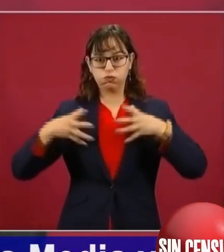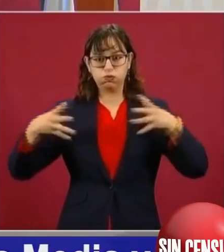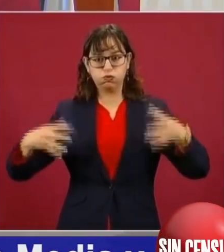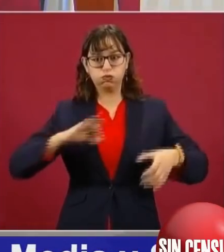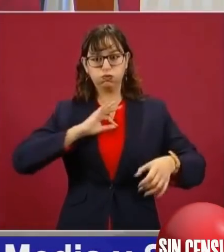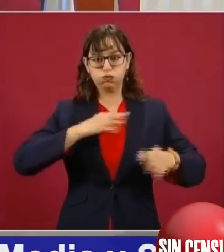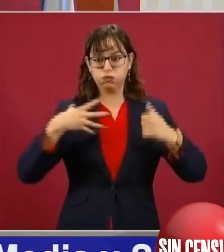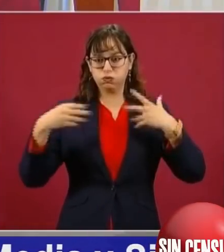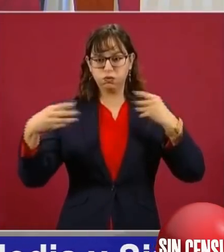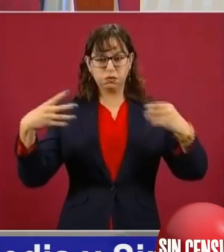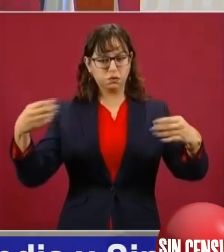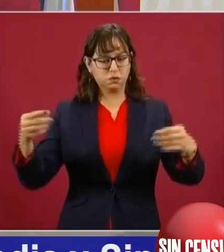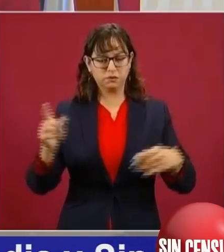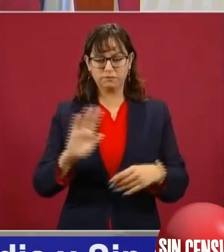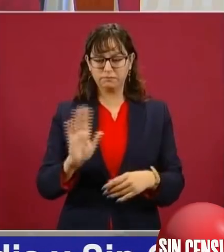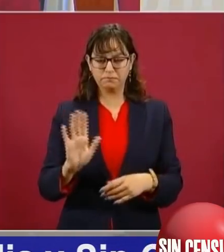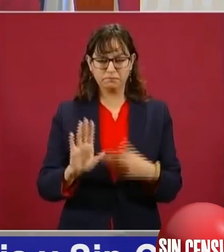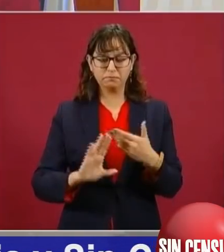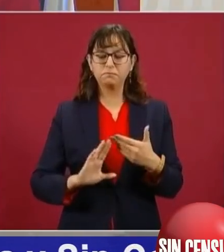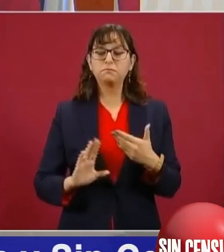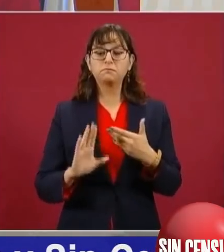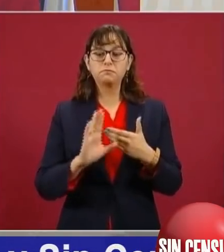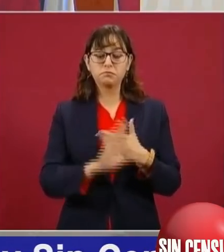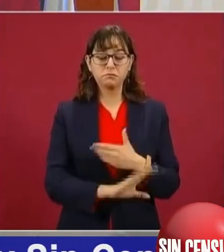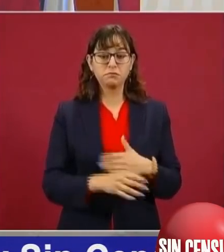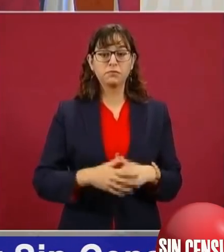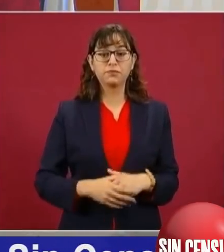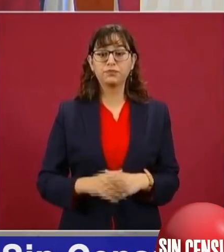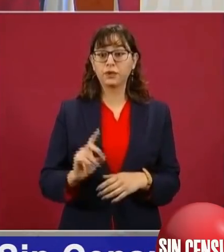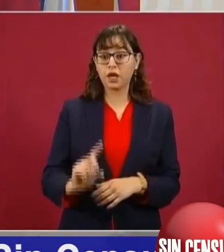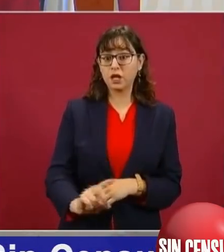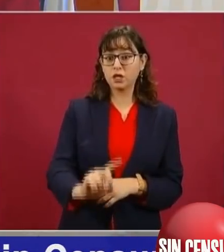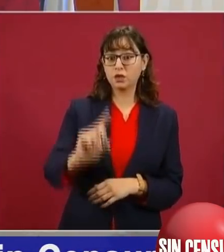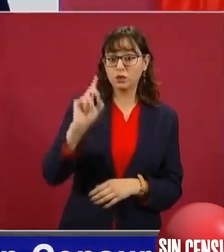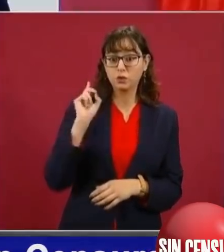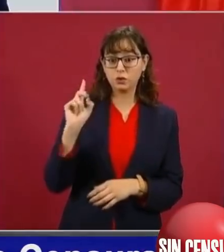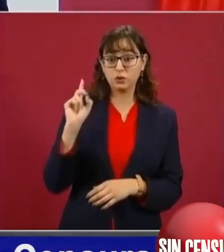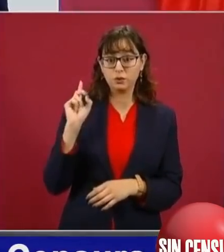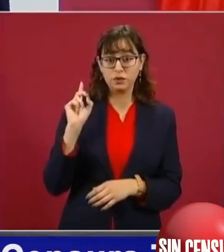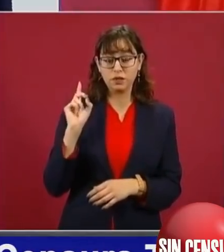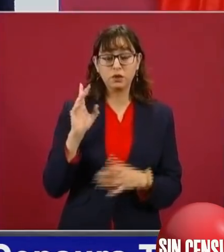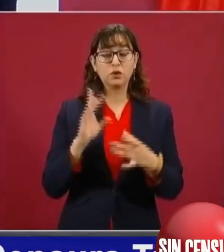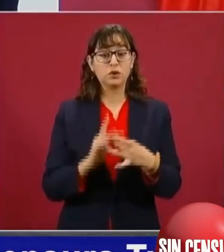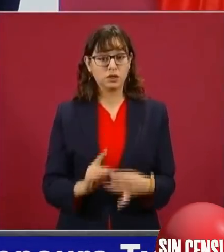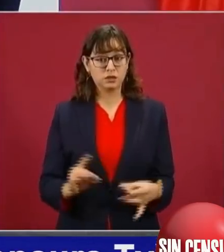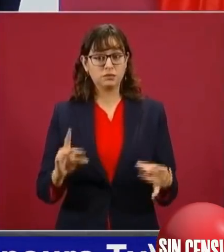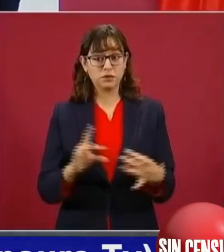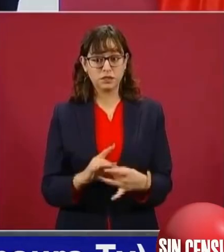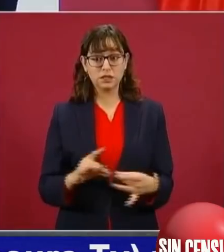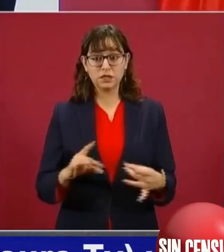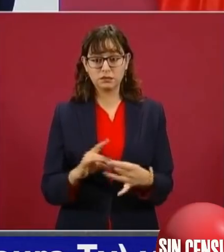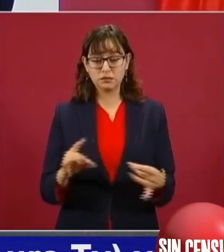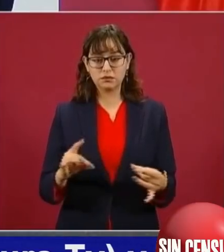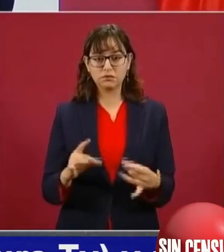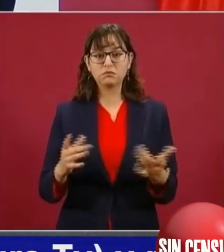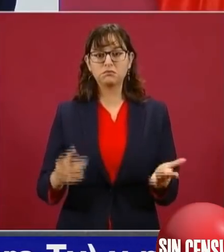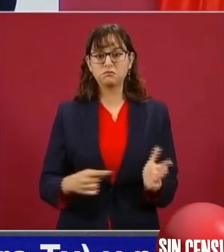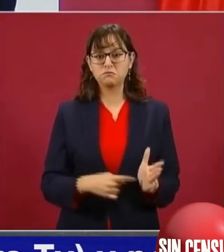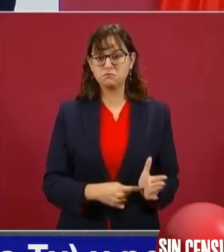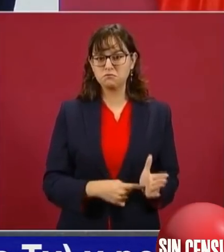este señalamiento que hicimos recientemente en detalle el domingo próximo pasado, cuando presentamos la situación que